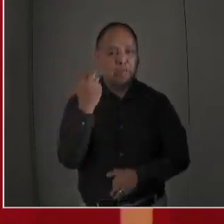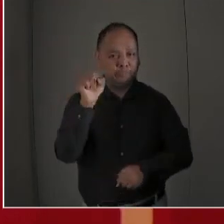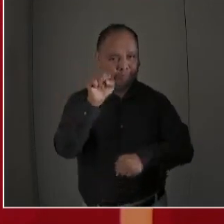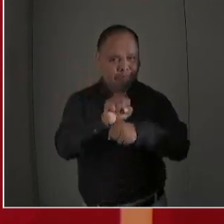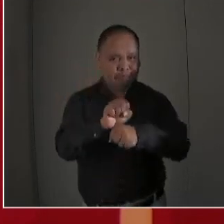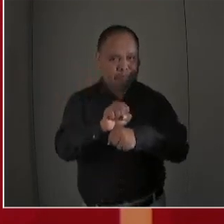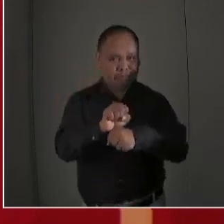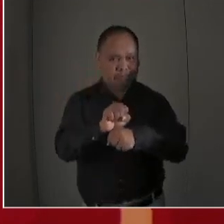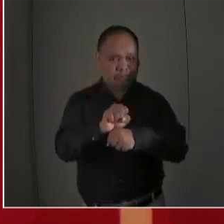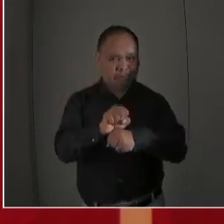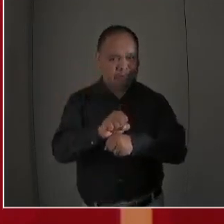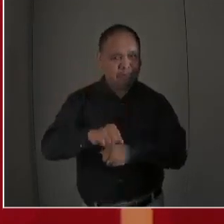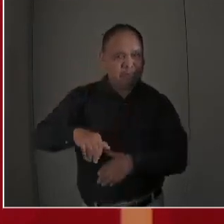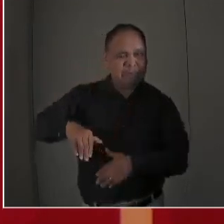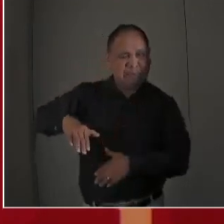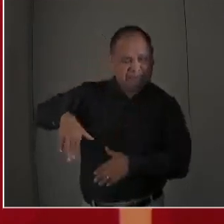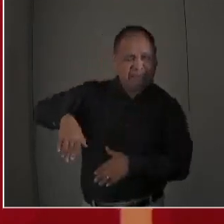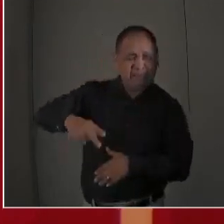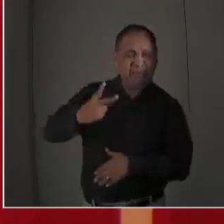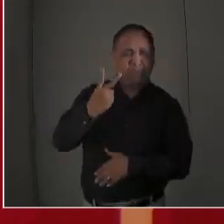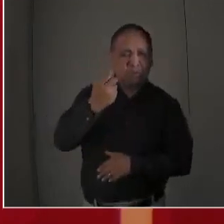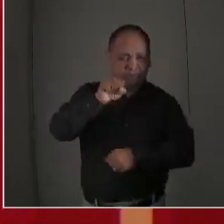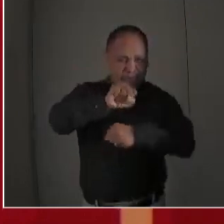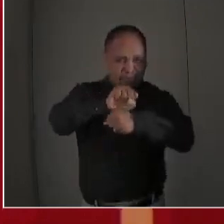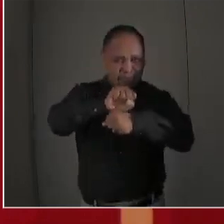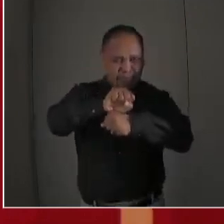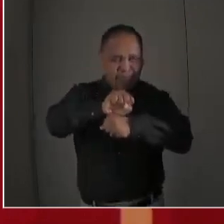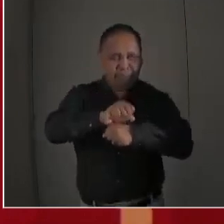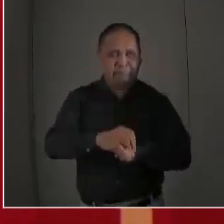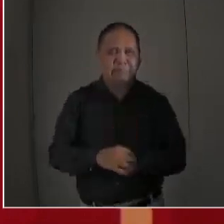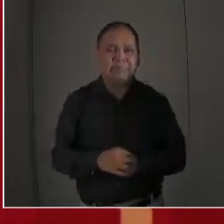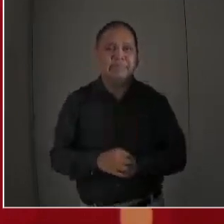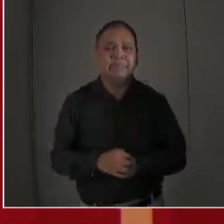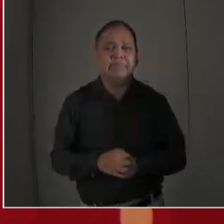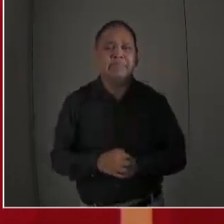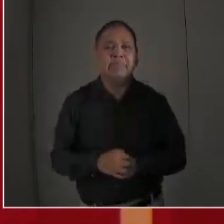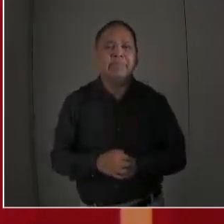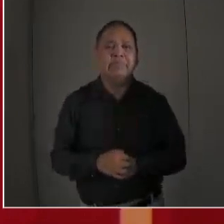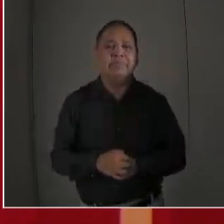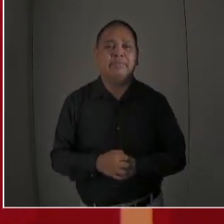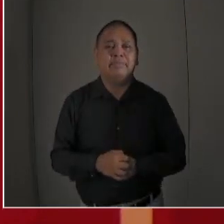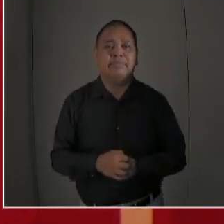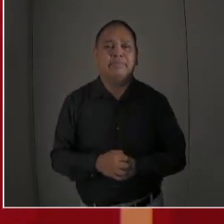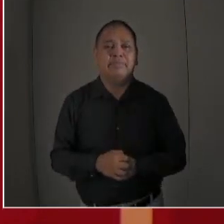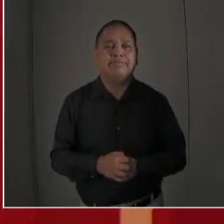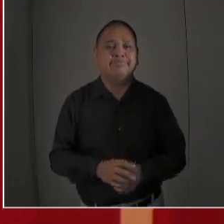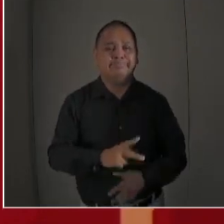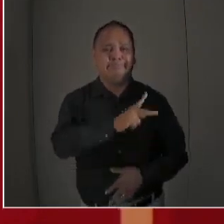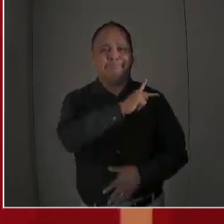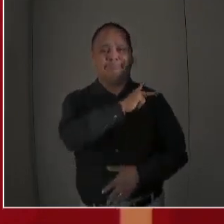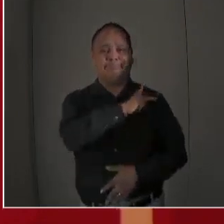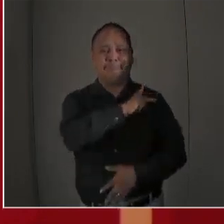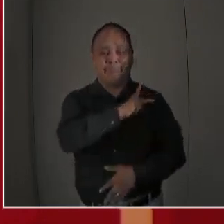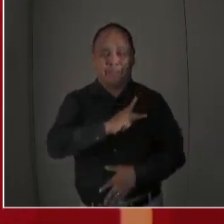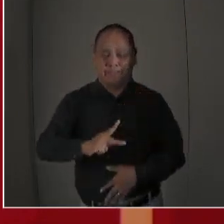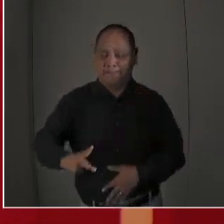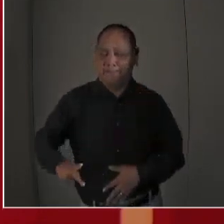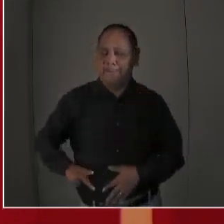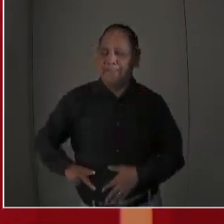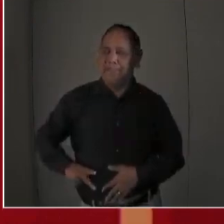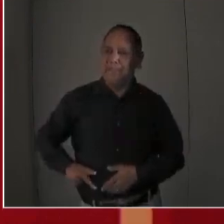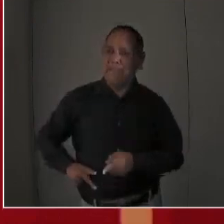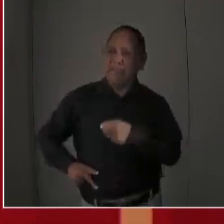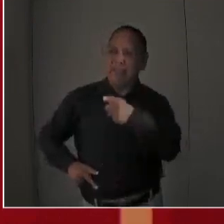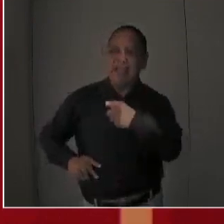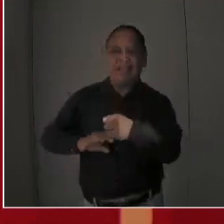exactamente poquito más de dos semanas, terminó el mandato del presidente más querido que